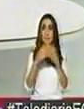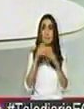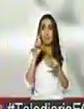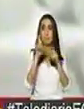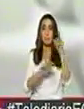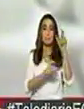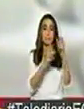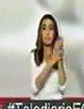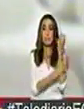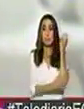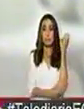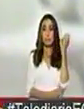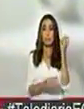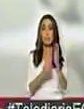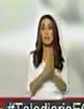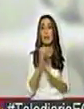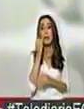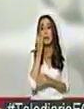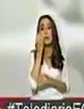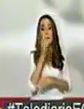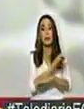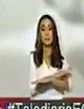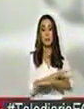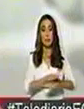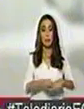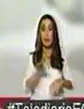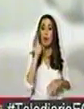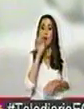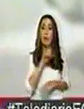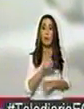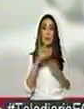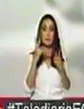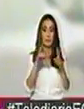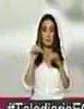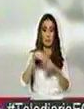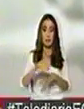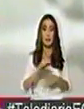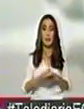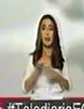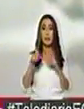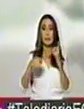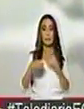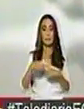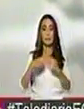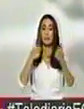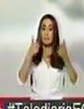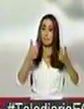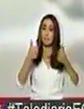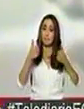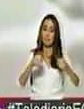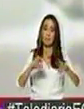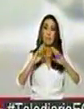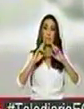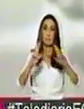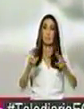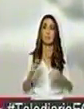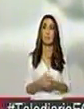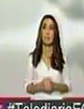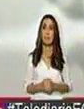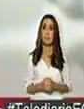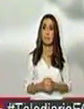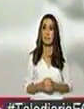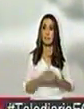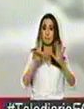escasos recursos, indígenas, campesinos y afros que viven sobre todo aquí en la ciudad de Quito. En buena hora por este grupo de la sociedad.